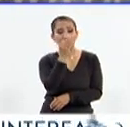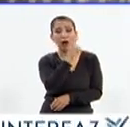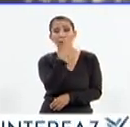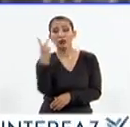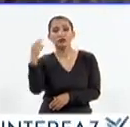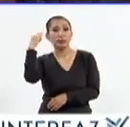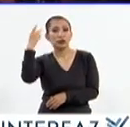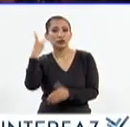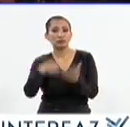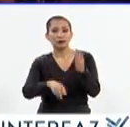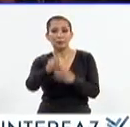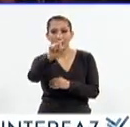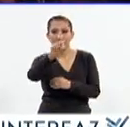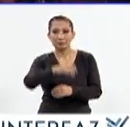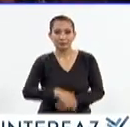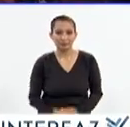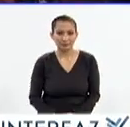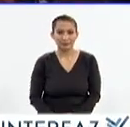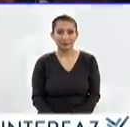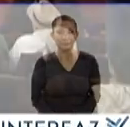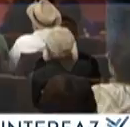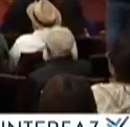2 de marzo de 2020.